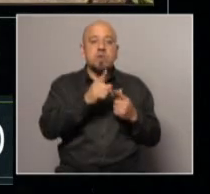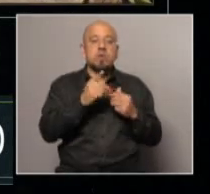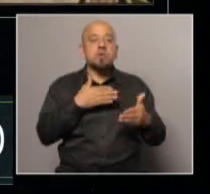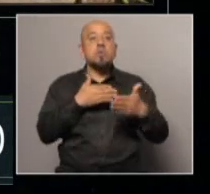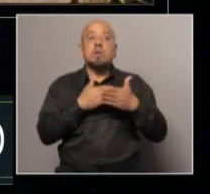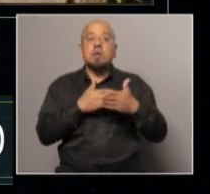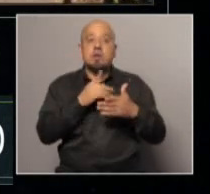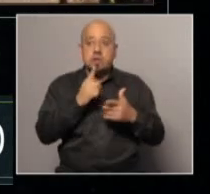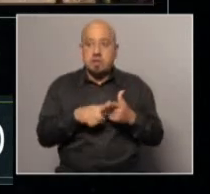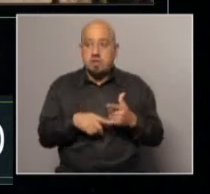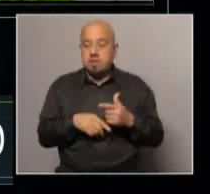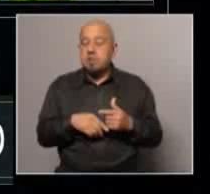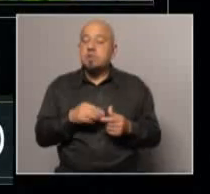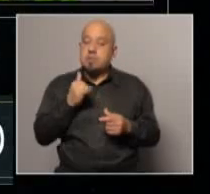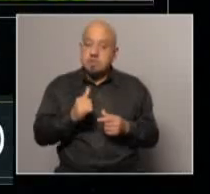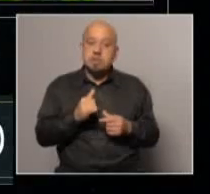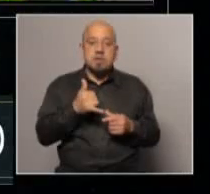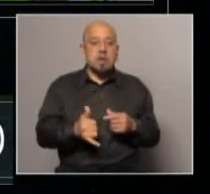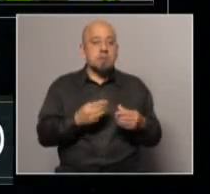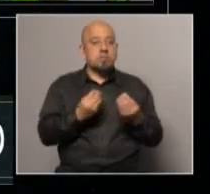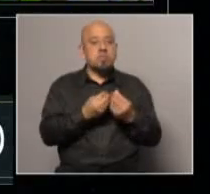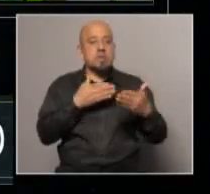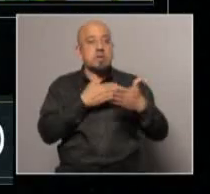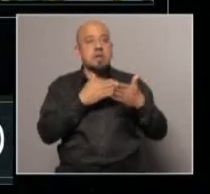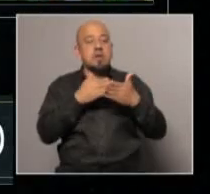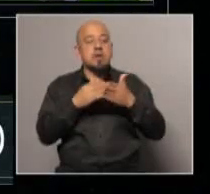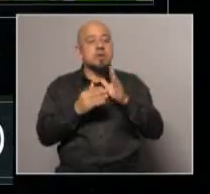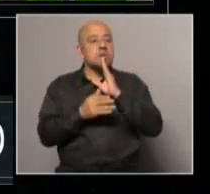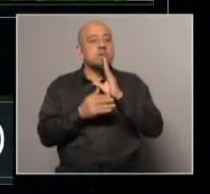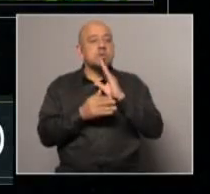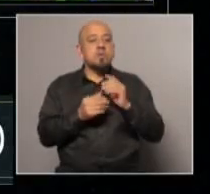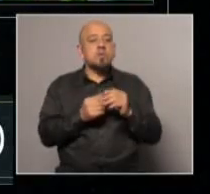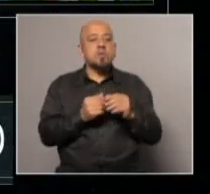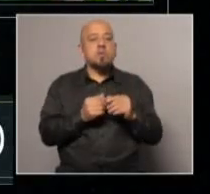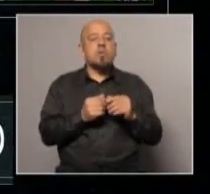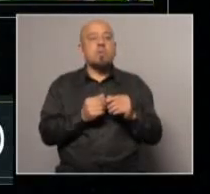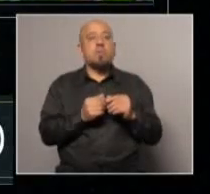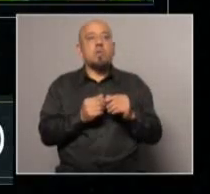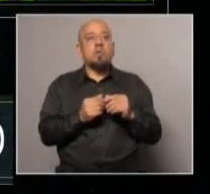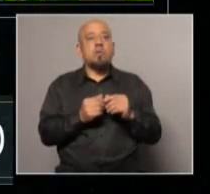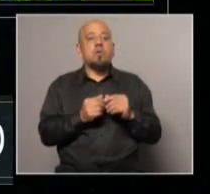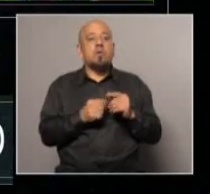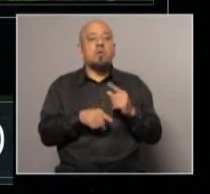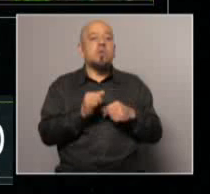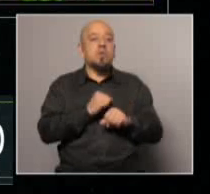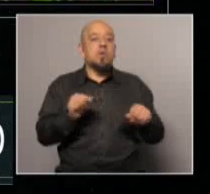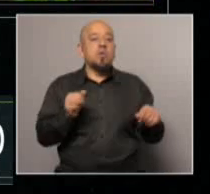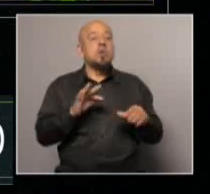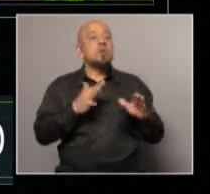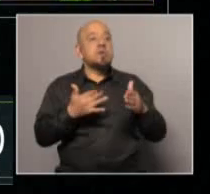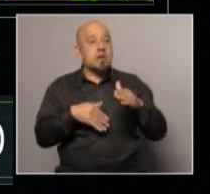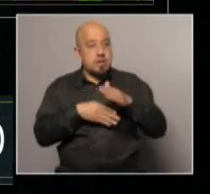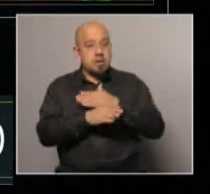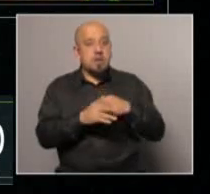tranca. Sin duda. Tiene un montón de trancas, pero bueno, podemos ya empezar con el tema de los granos. Sí, podemos con granos como alimentación ya podemos entrar y